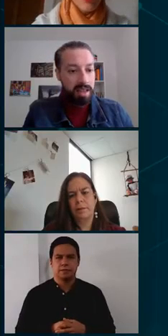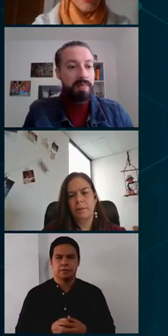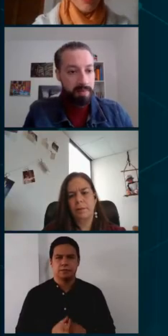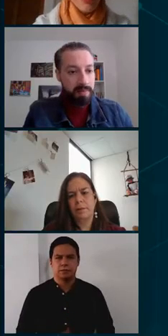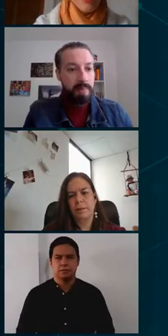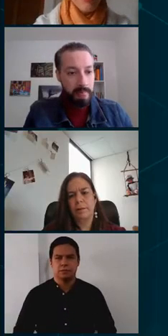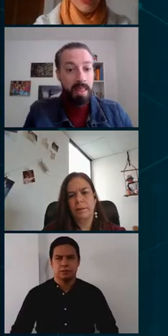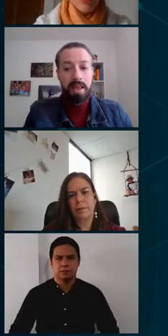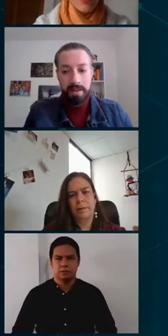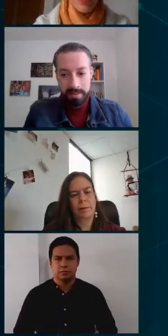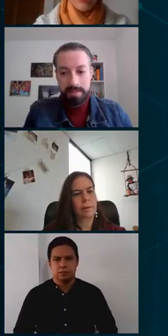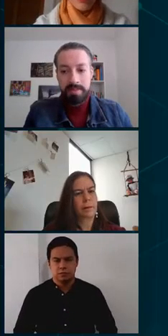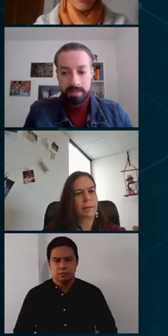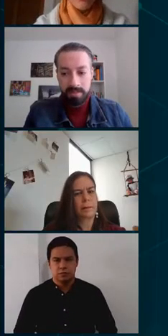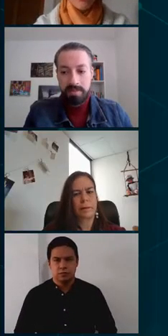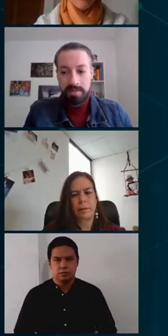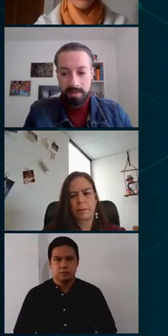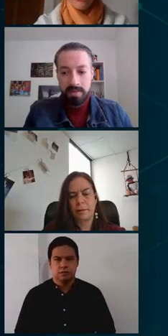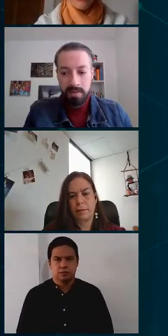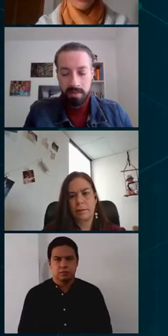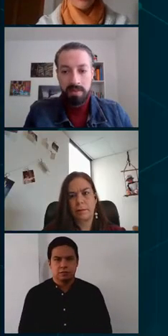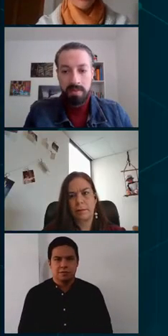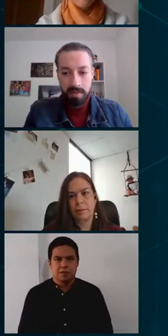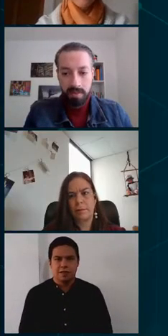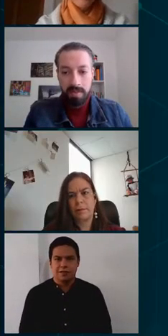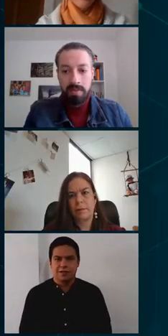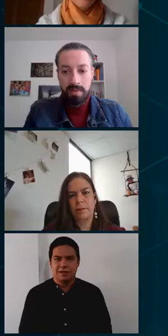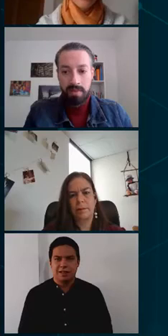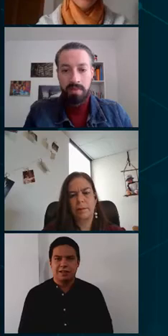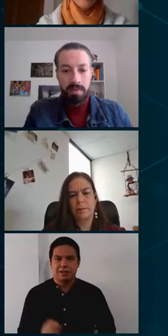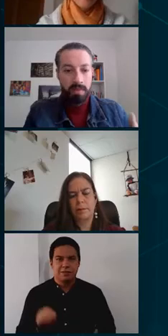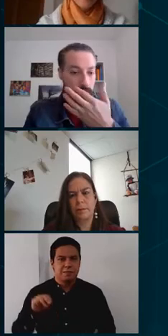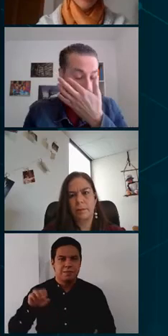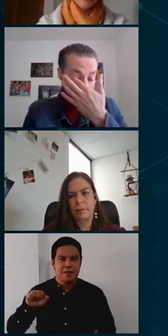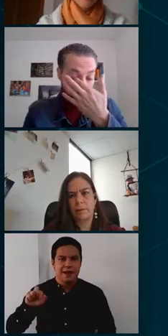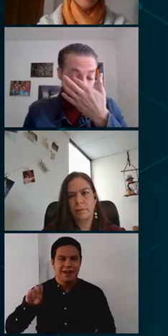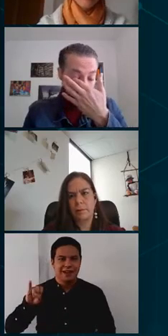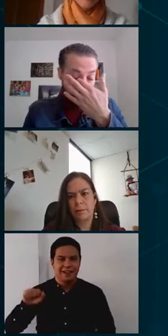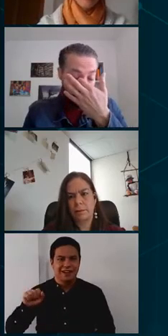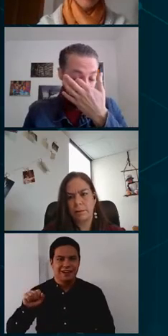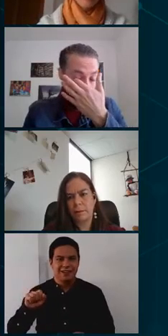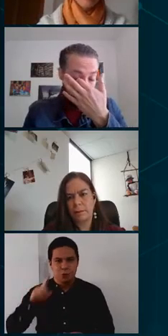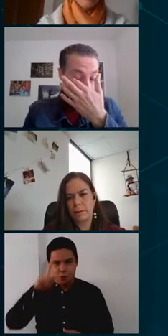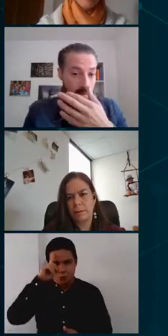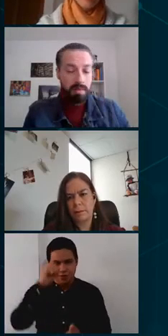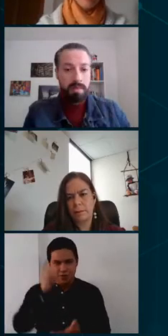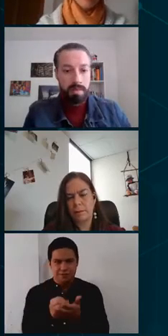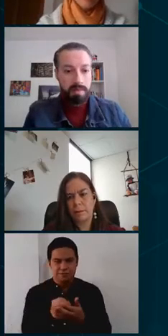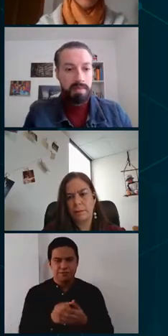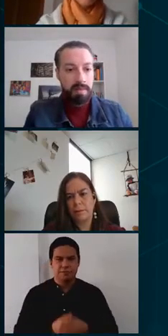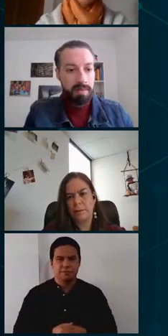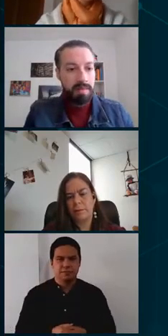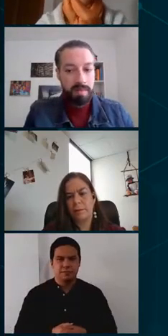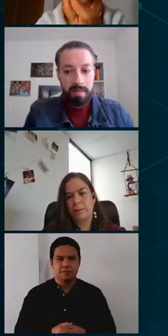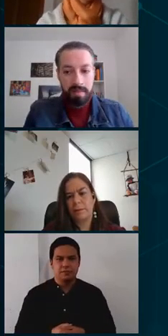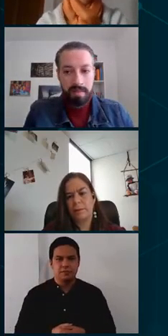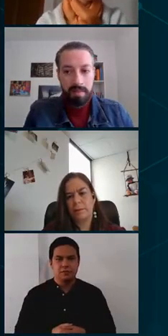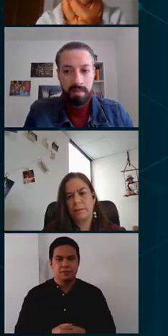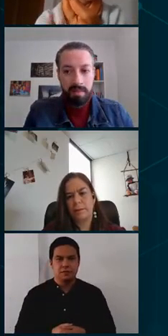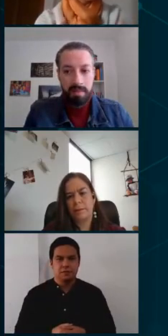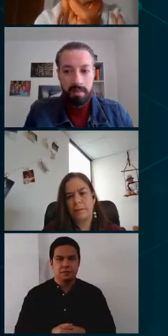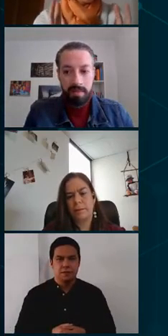si hay. hay una que nos compartió María Alejandra que dice que precisamente ella dice que, o